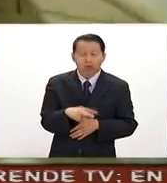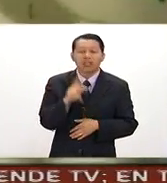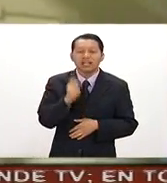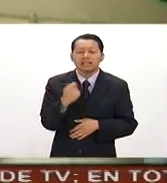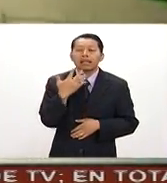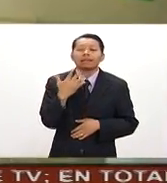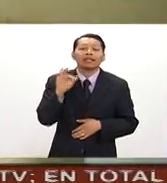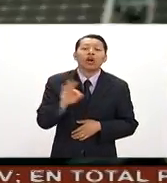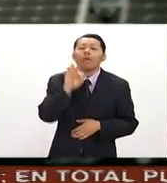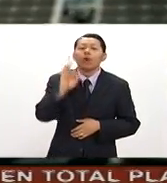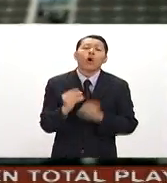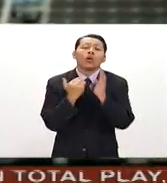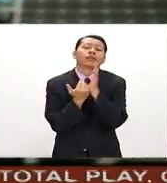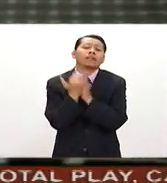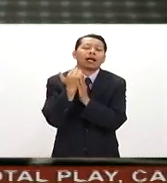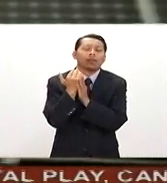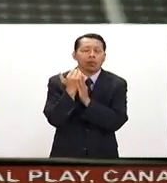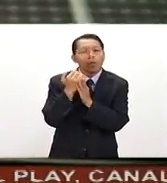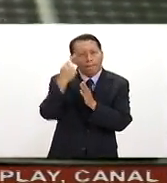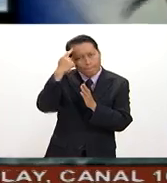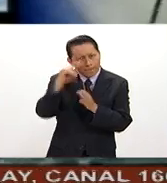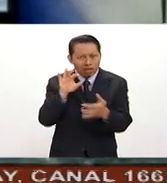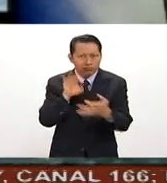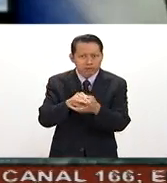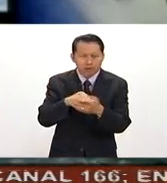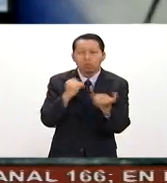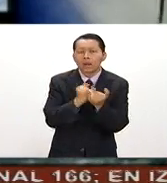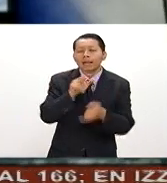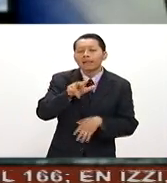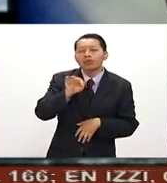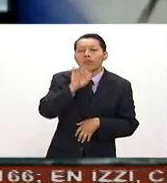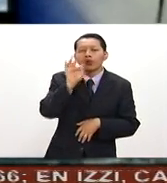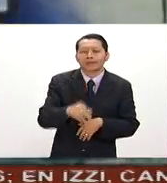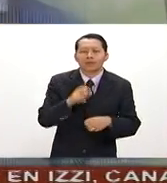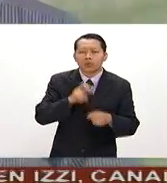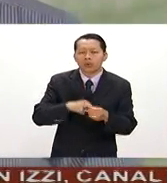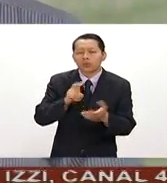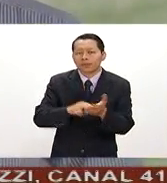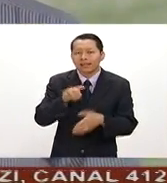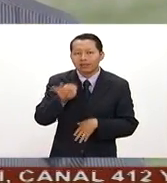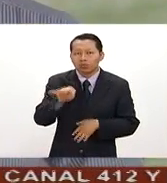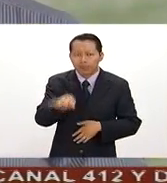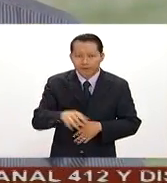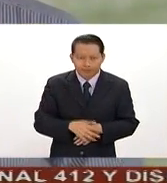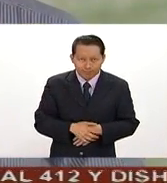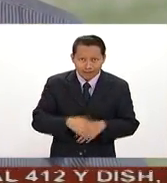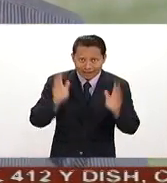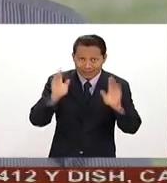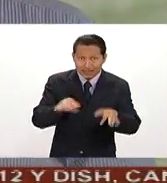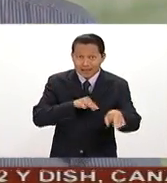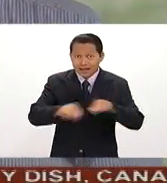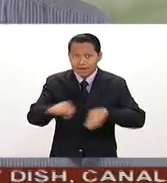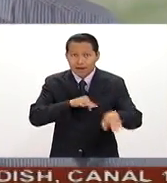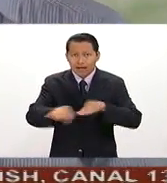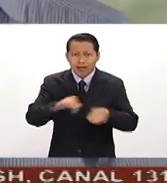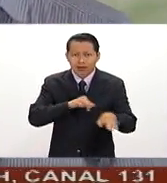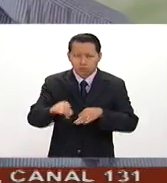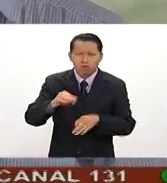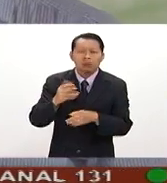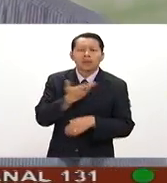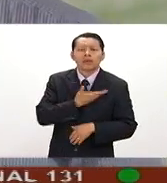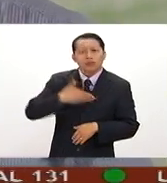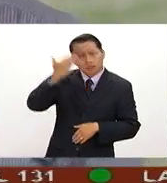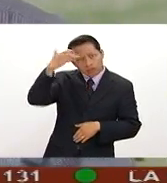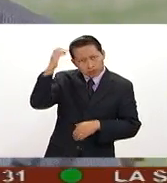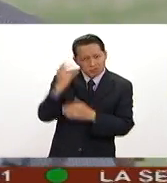5% de la comercialización en este sector y 18% en 2019. Y ya estamos trabajando por instrucciones del